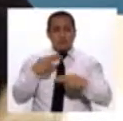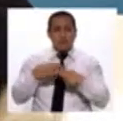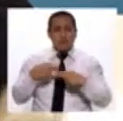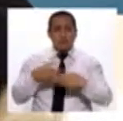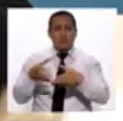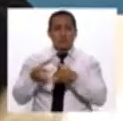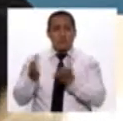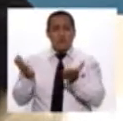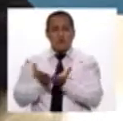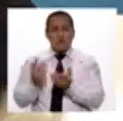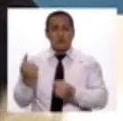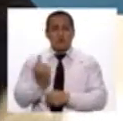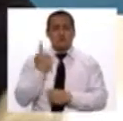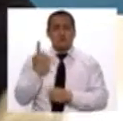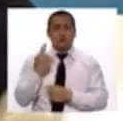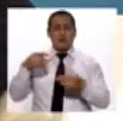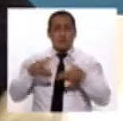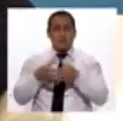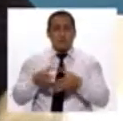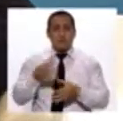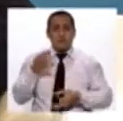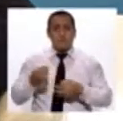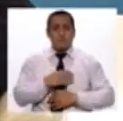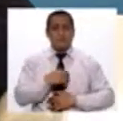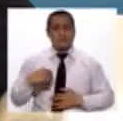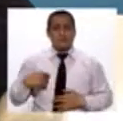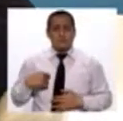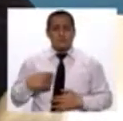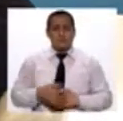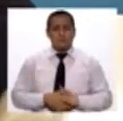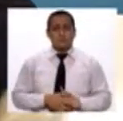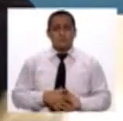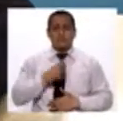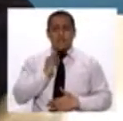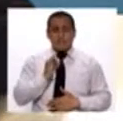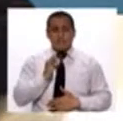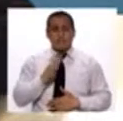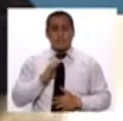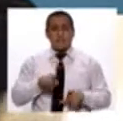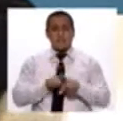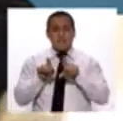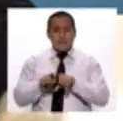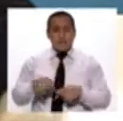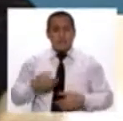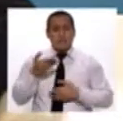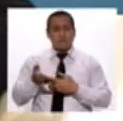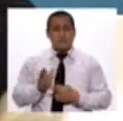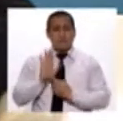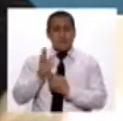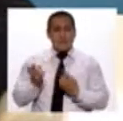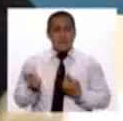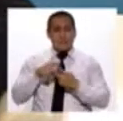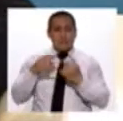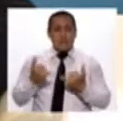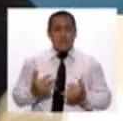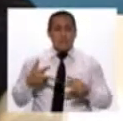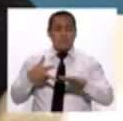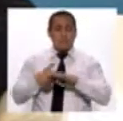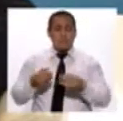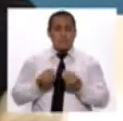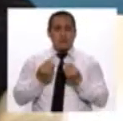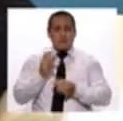solo para órganos colegiados, solo para tribunales del Poder Ejecutivo. Y así estaba aplicándose hasta ahora, a medias, porque